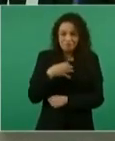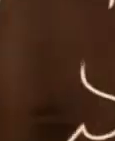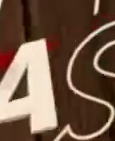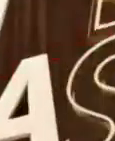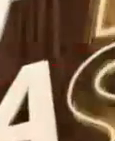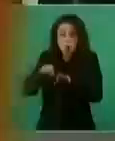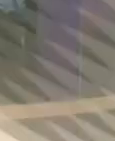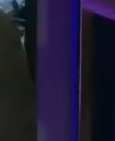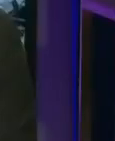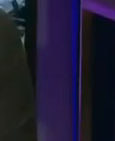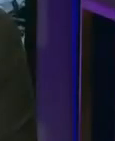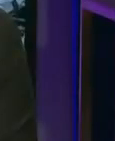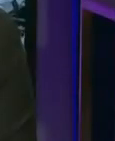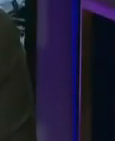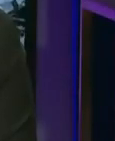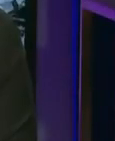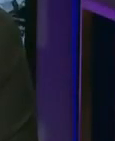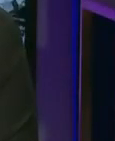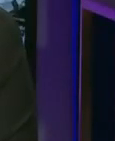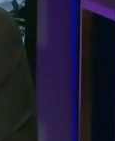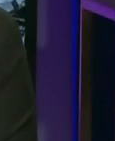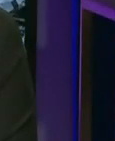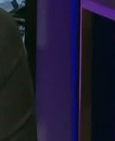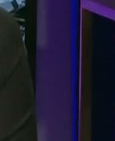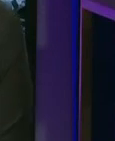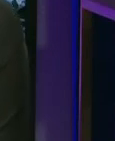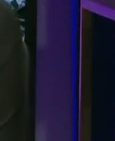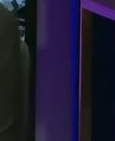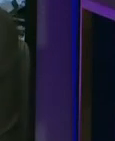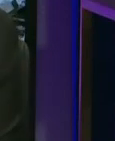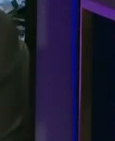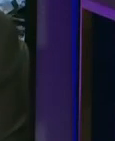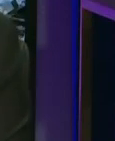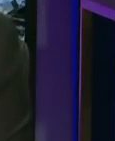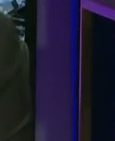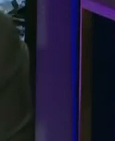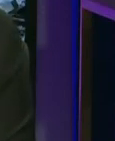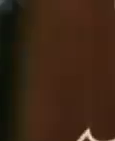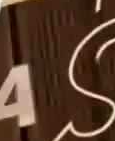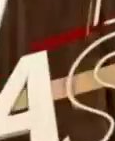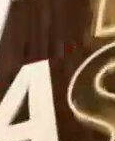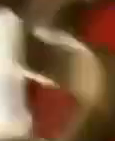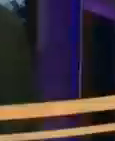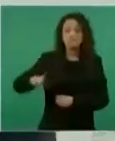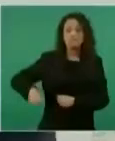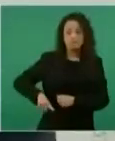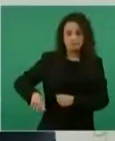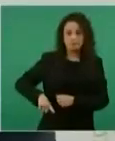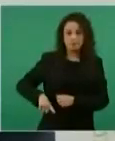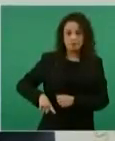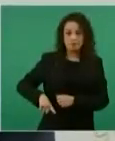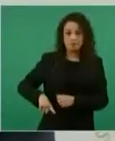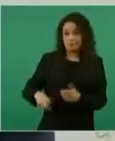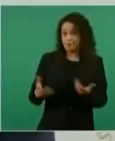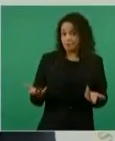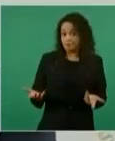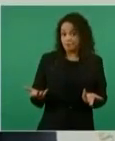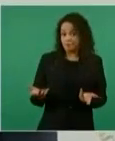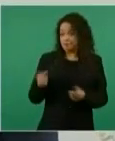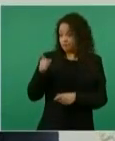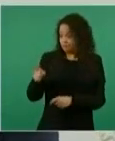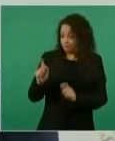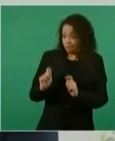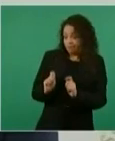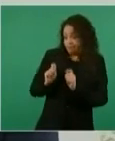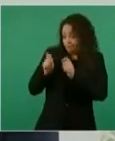trabajo. Bueno, ahí lo reconoció, pero a ver, señor presidente, ¿le agradece a Gatell por su trabajo en las conferencias?